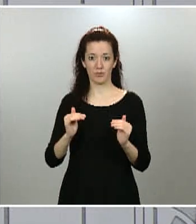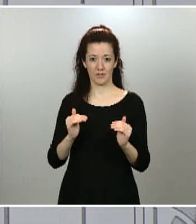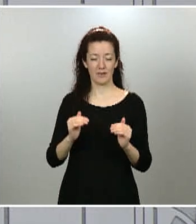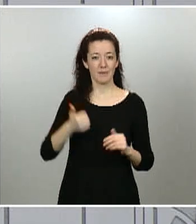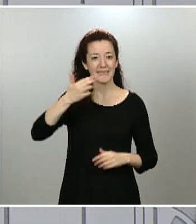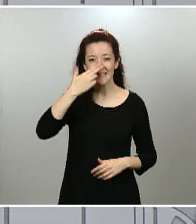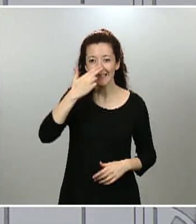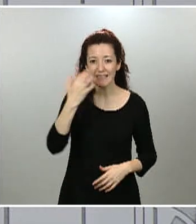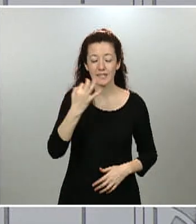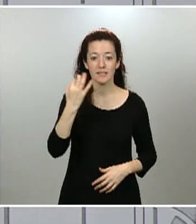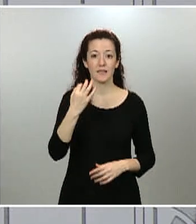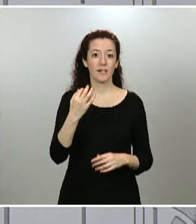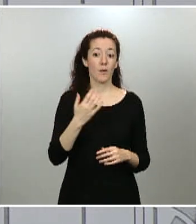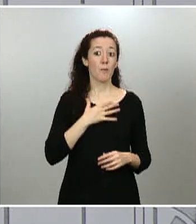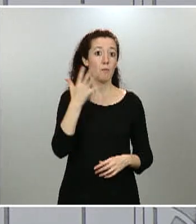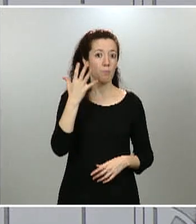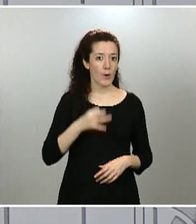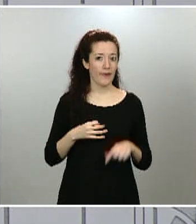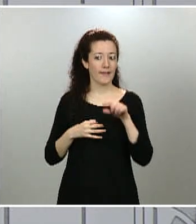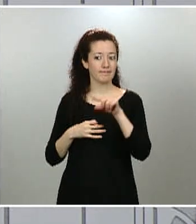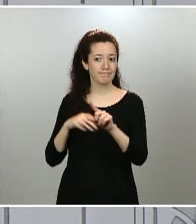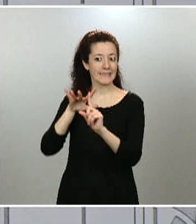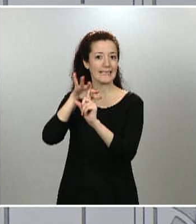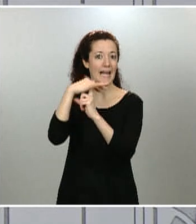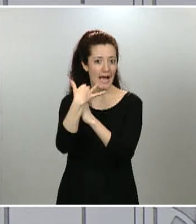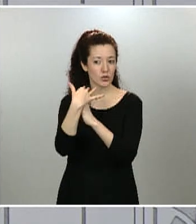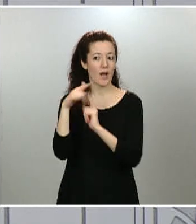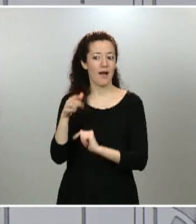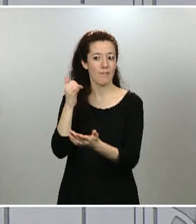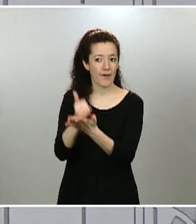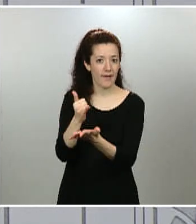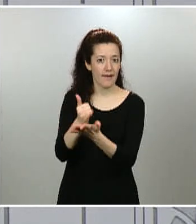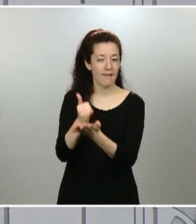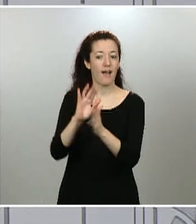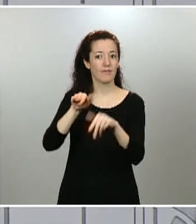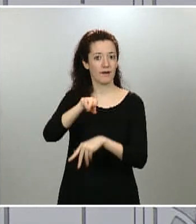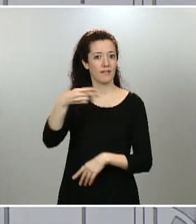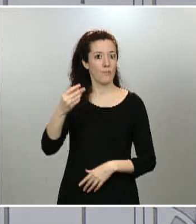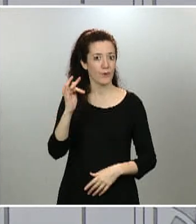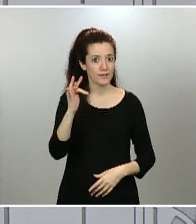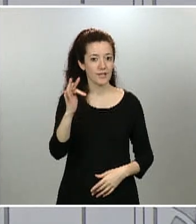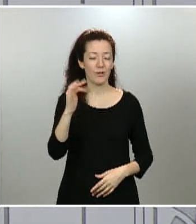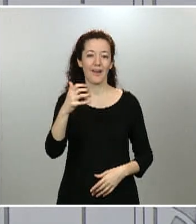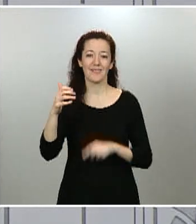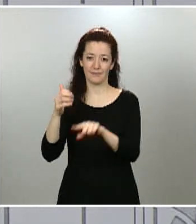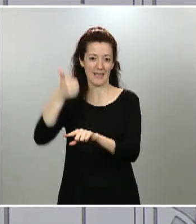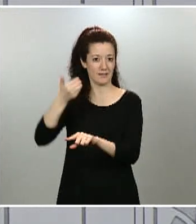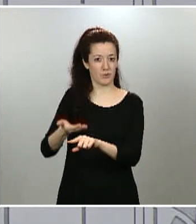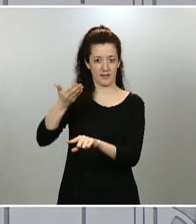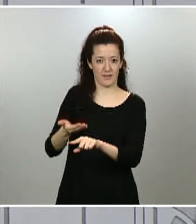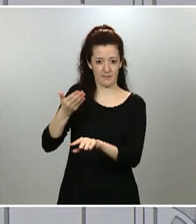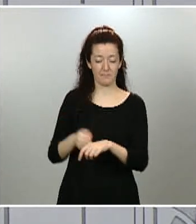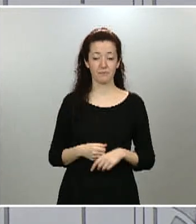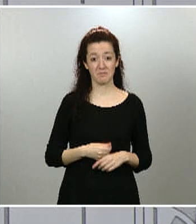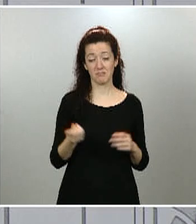a los que se les hacen pruebas, que los casos posibles a los que les hacen pruebas y salen positivos, etcétera, etcétera. Los indicadores van a cambiar y tendremos